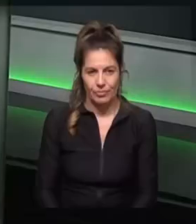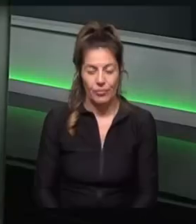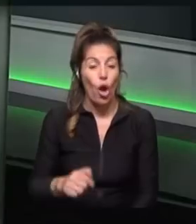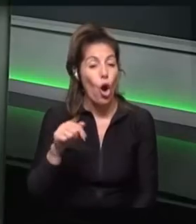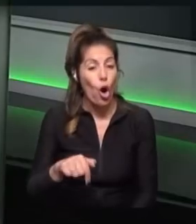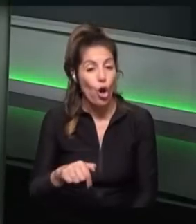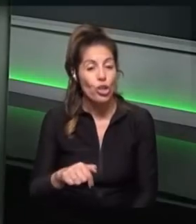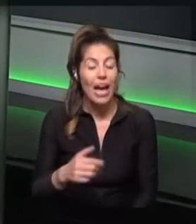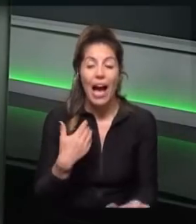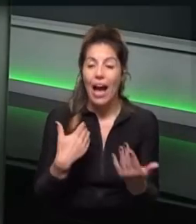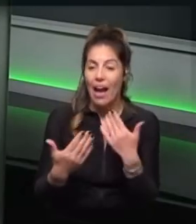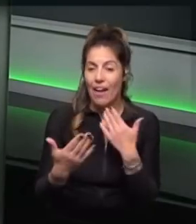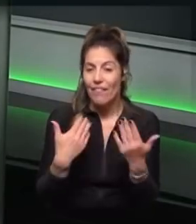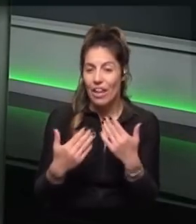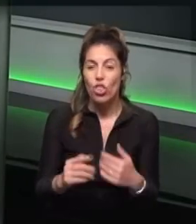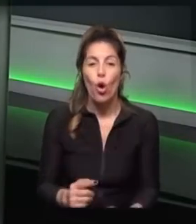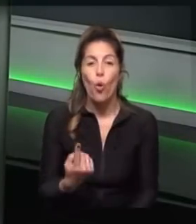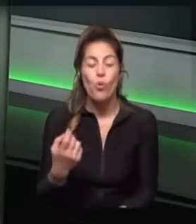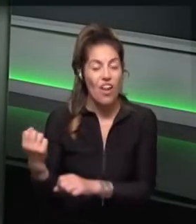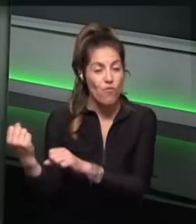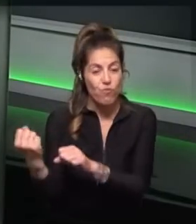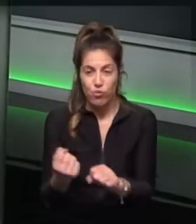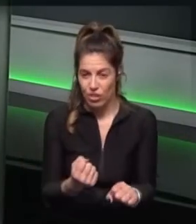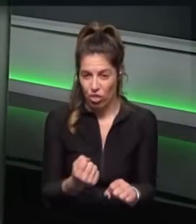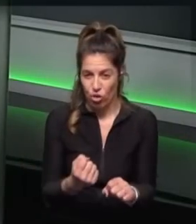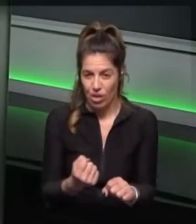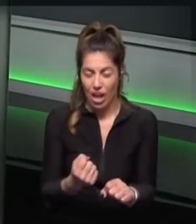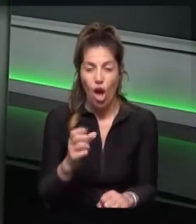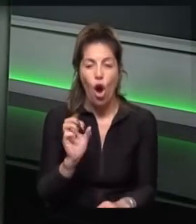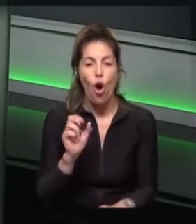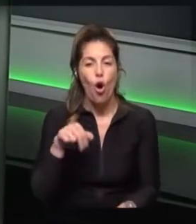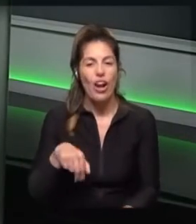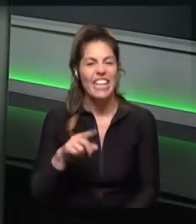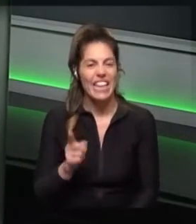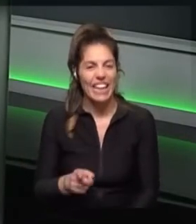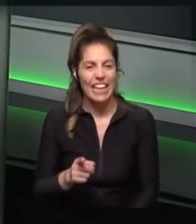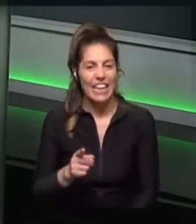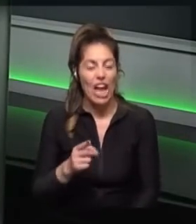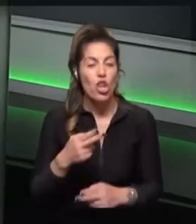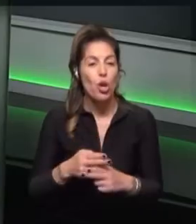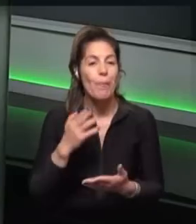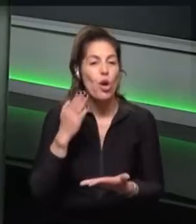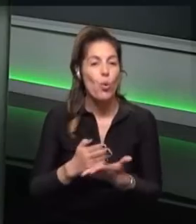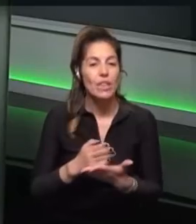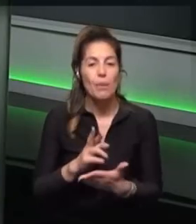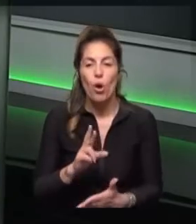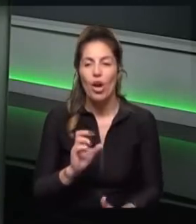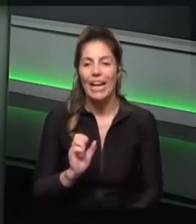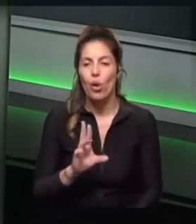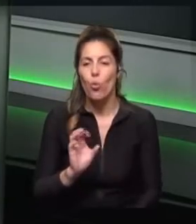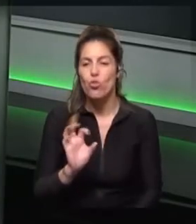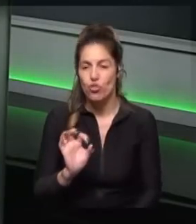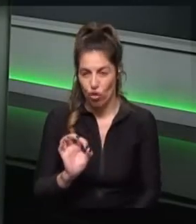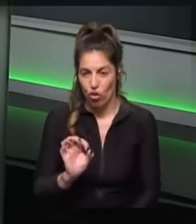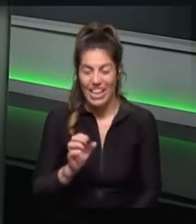hoy estuvimos en conversación con una de las fundadoras de la ong último recurso que trabaja hace muchísimos años en nuestro país